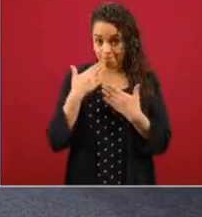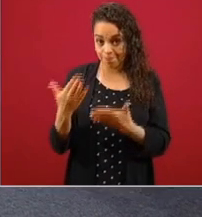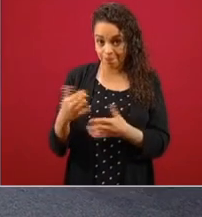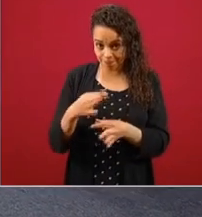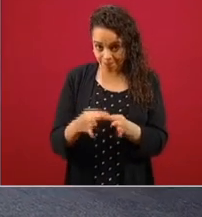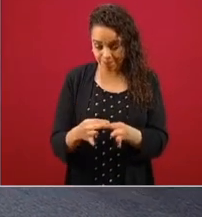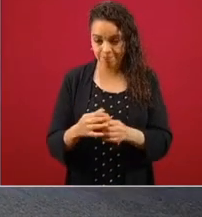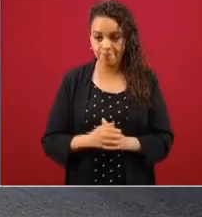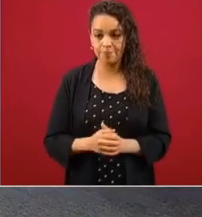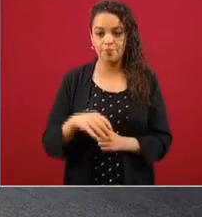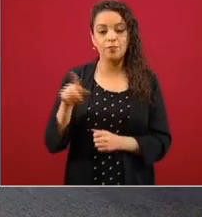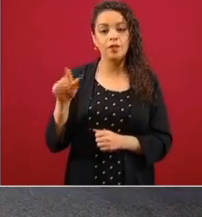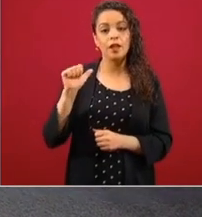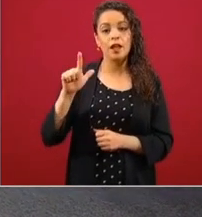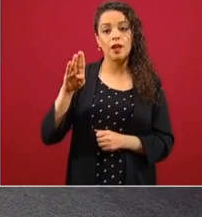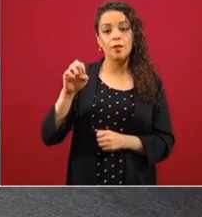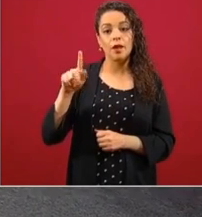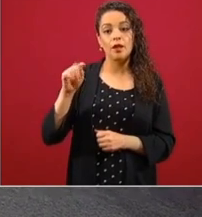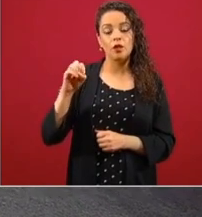Alberto Morales, del Universal.